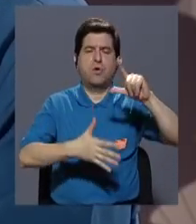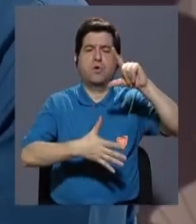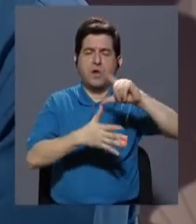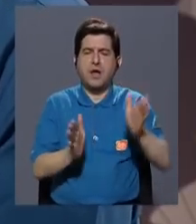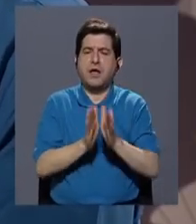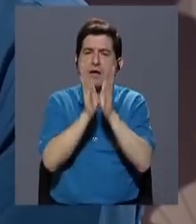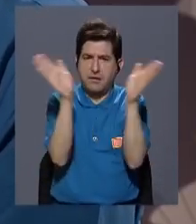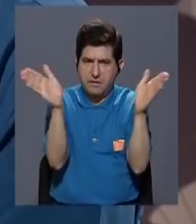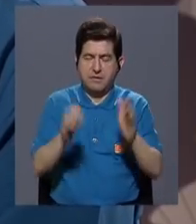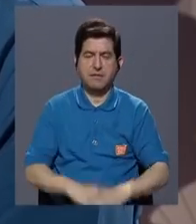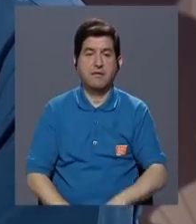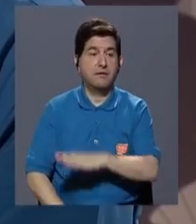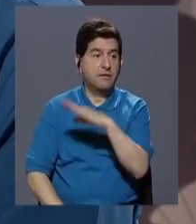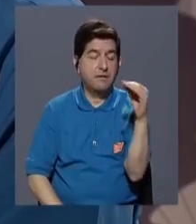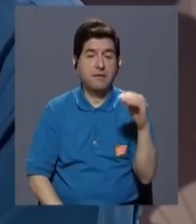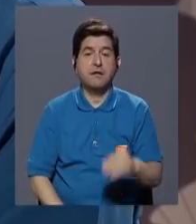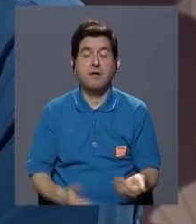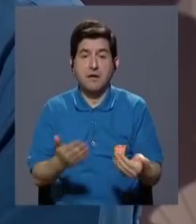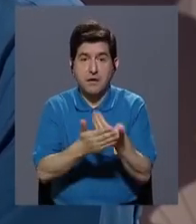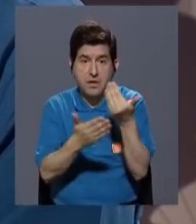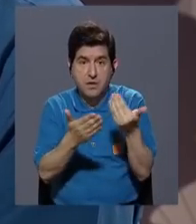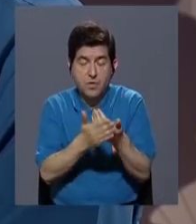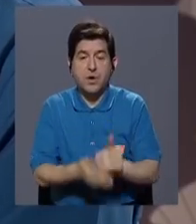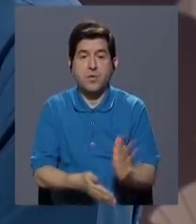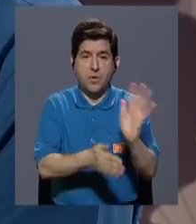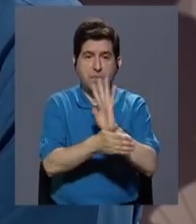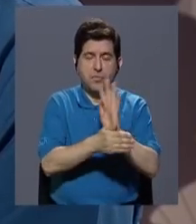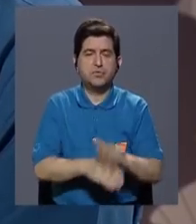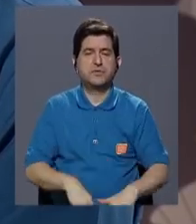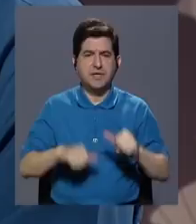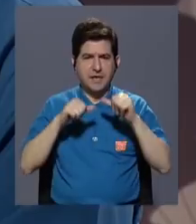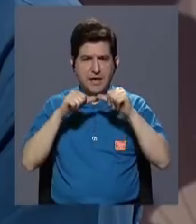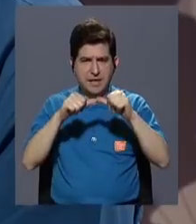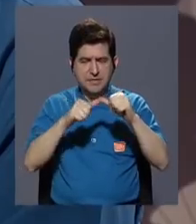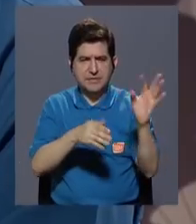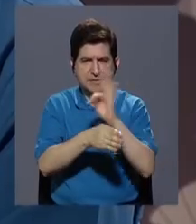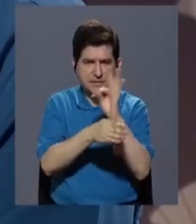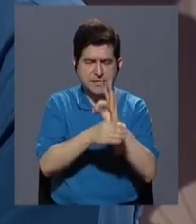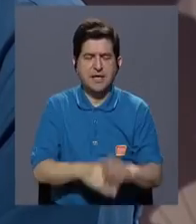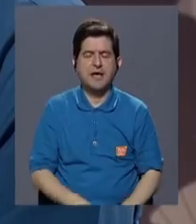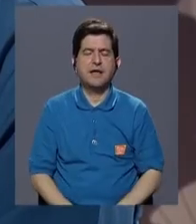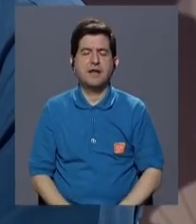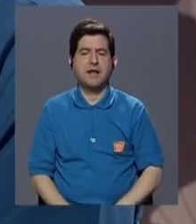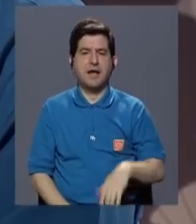bueno recientemente eso la música de esta serie que ha sido tan exitosa en netflix de miguel'